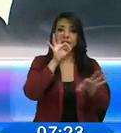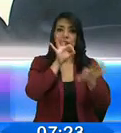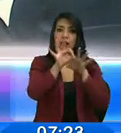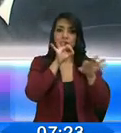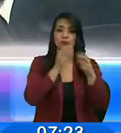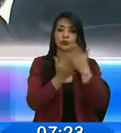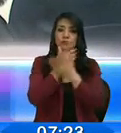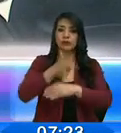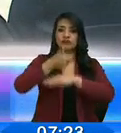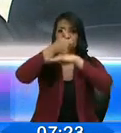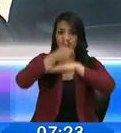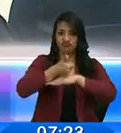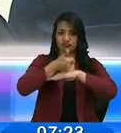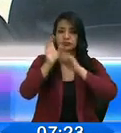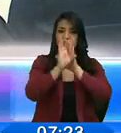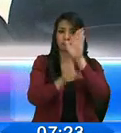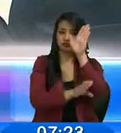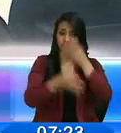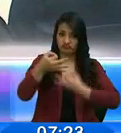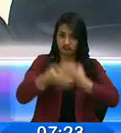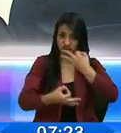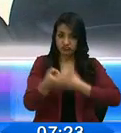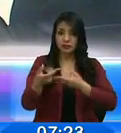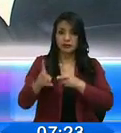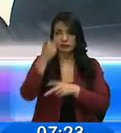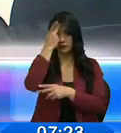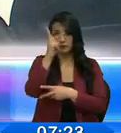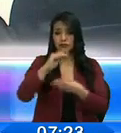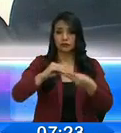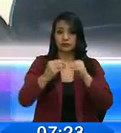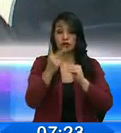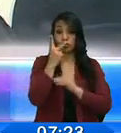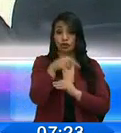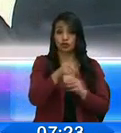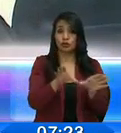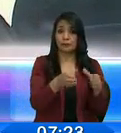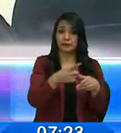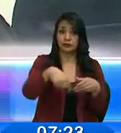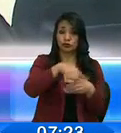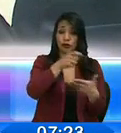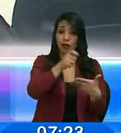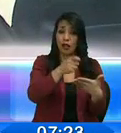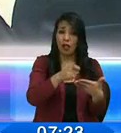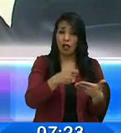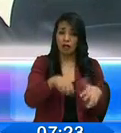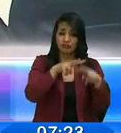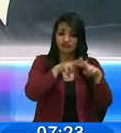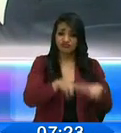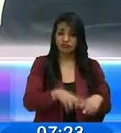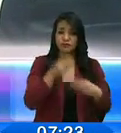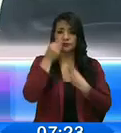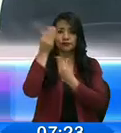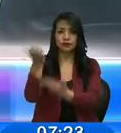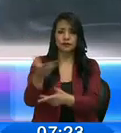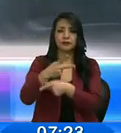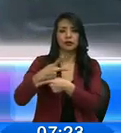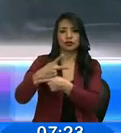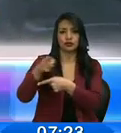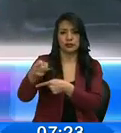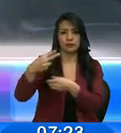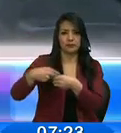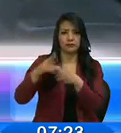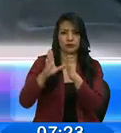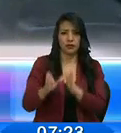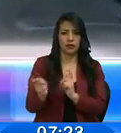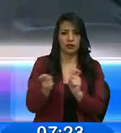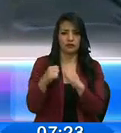del Ecuador, así como la resolución número 2 de la Comisión Calificadora, mediante el cual se pone en conocimiento del Consejo de Participación Ciudadana y